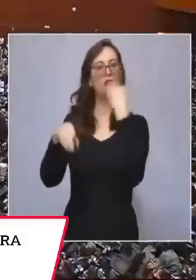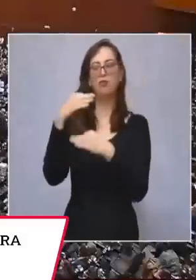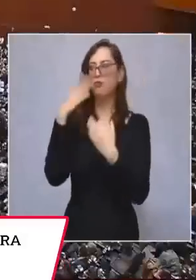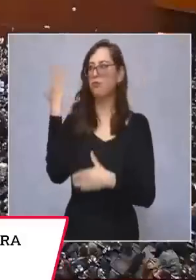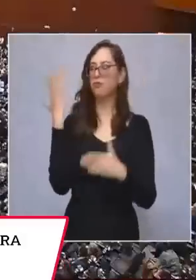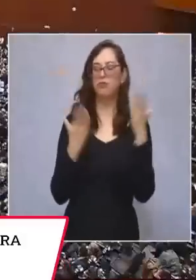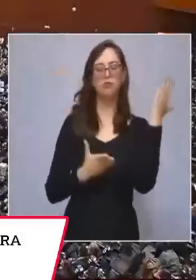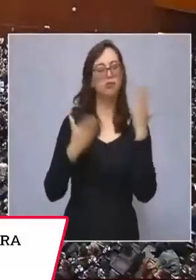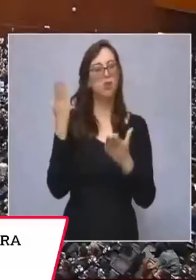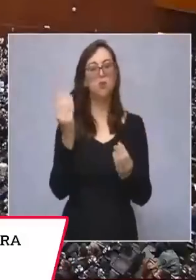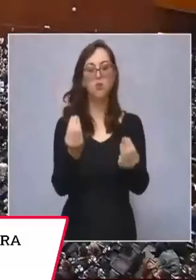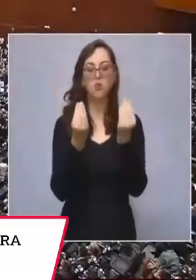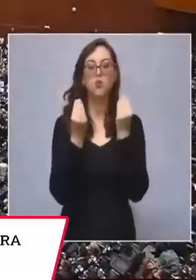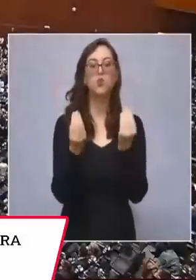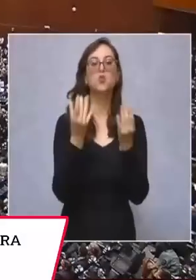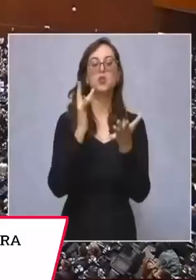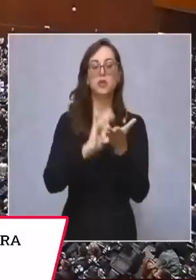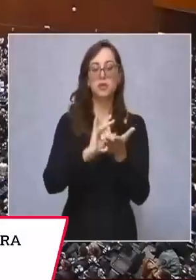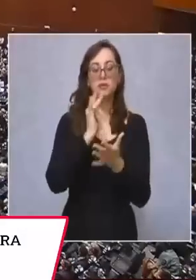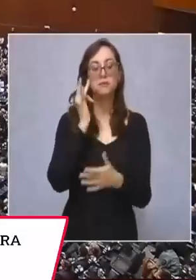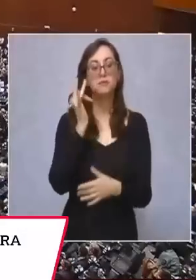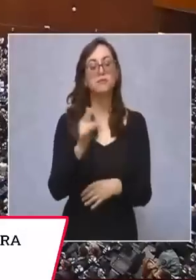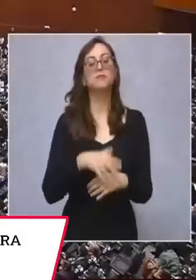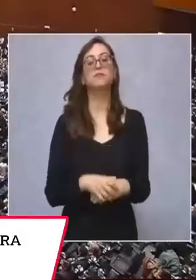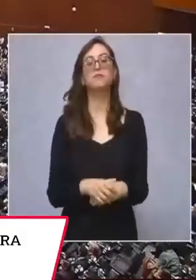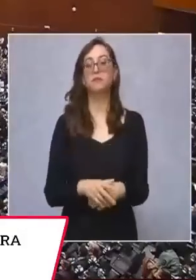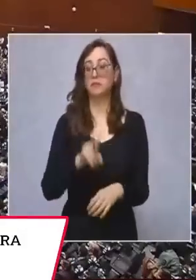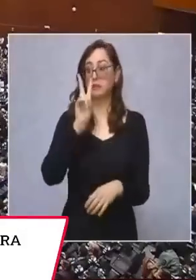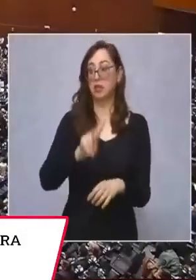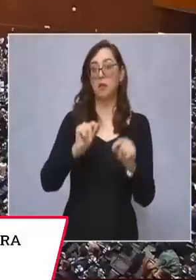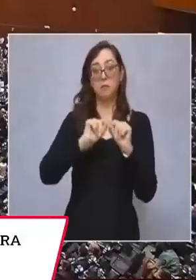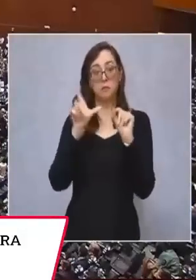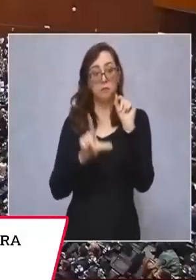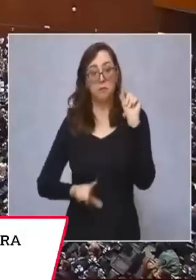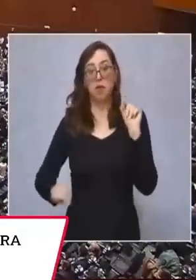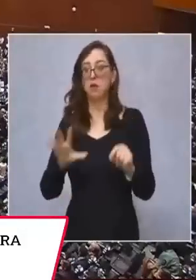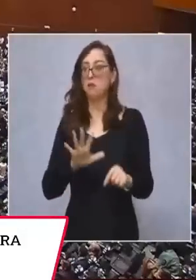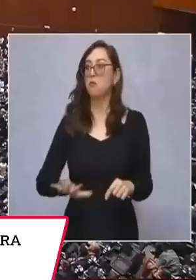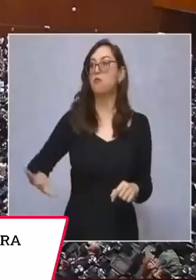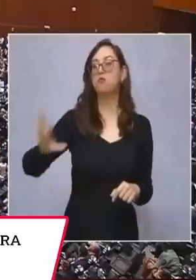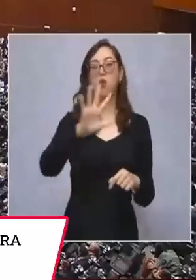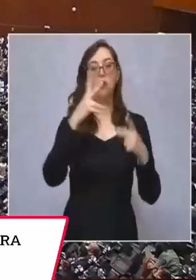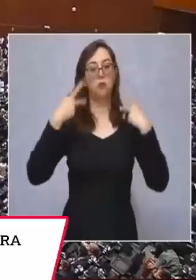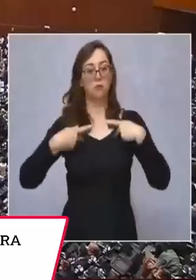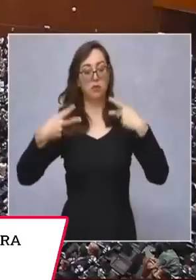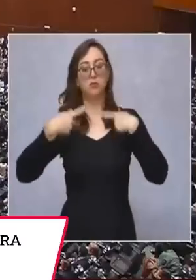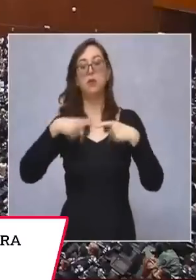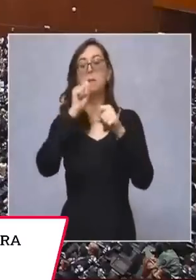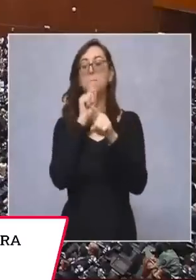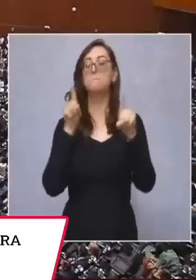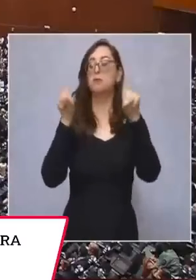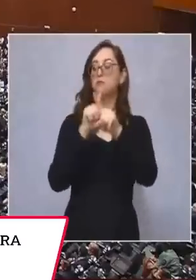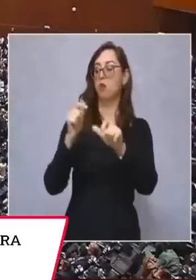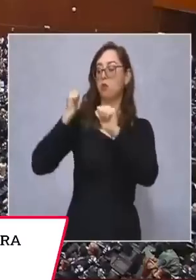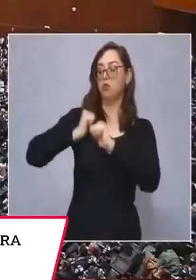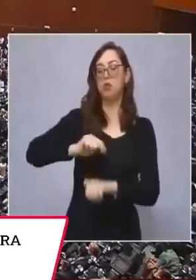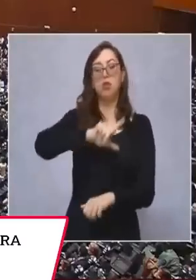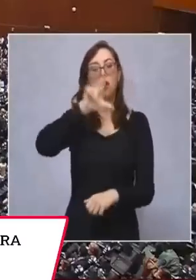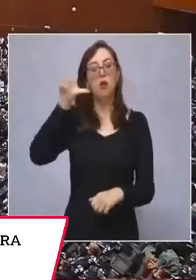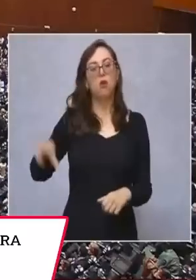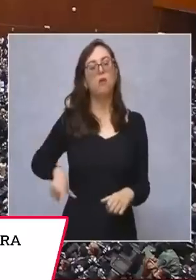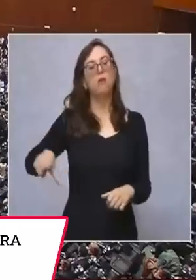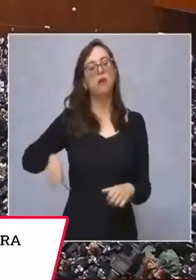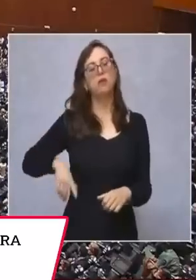para el pueblo de México, encabezados por Norma Piña, que estaba en el presidium y que por supuesto se le veía con una cara larga, con una cara